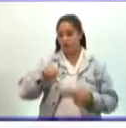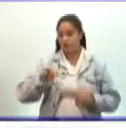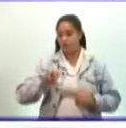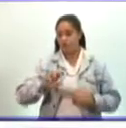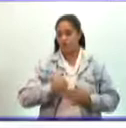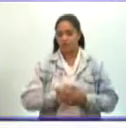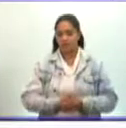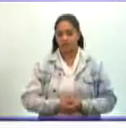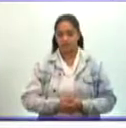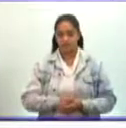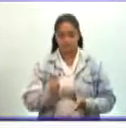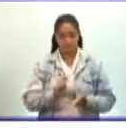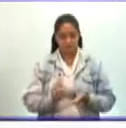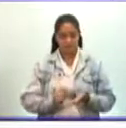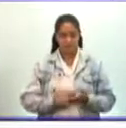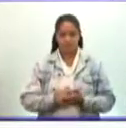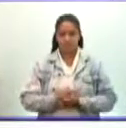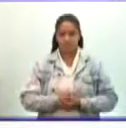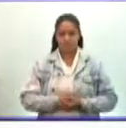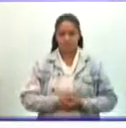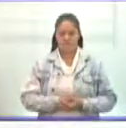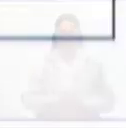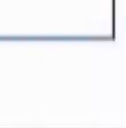este ejercicio.